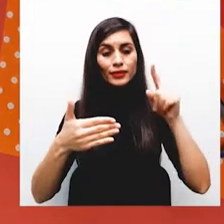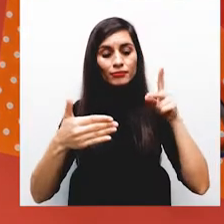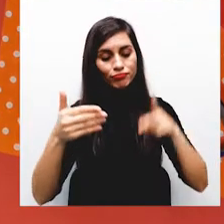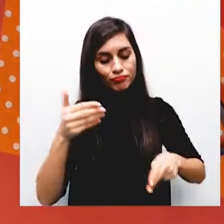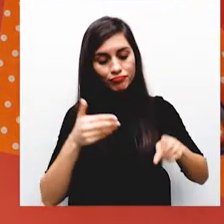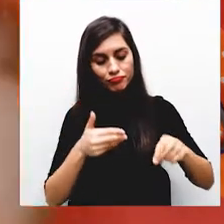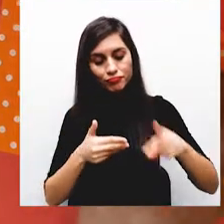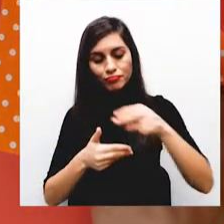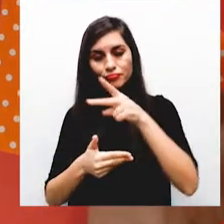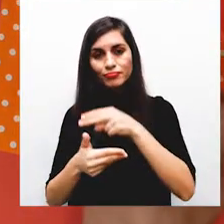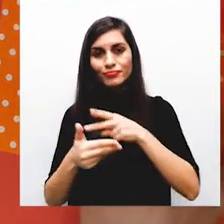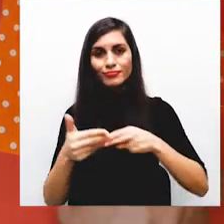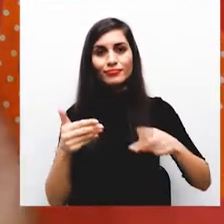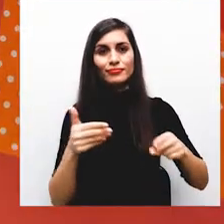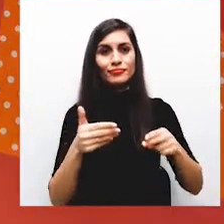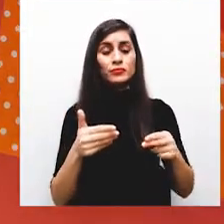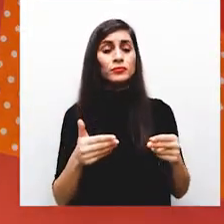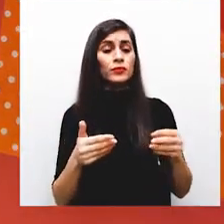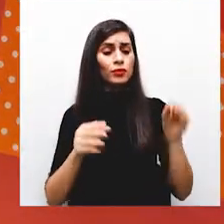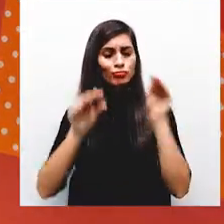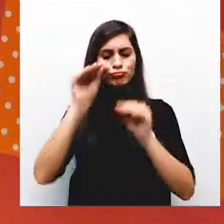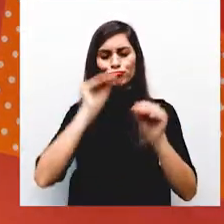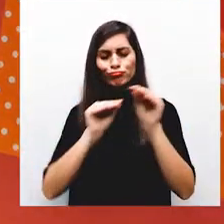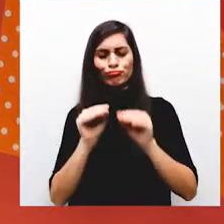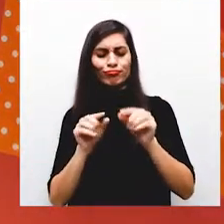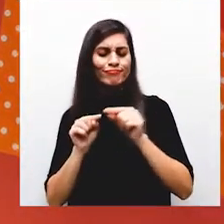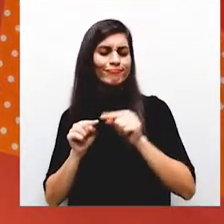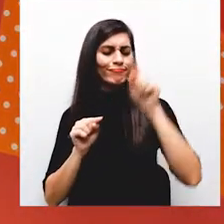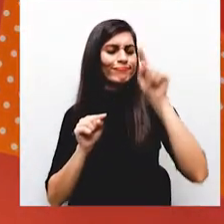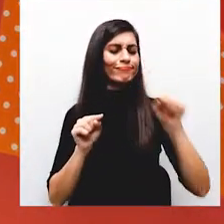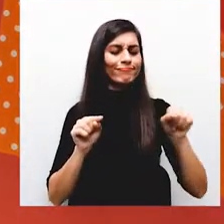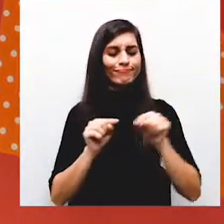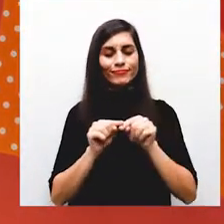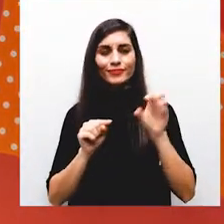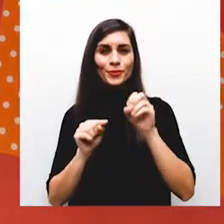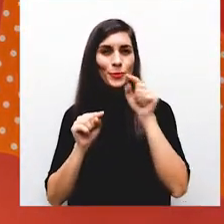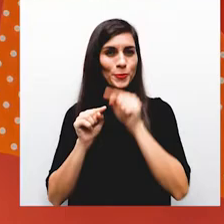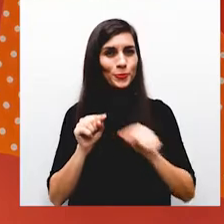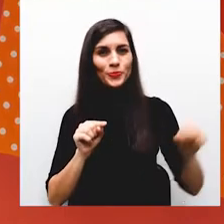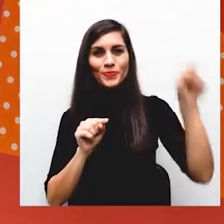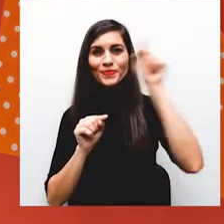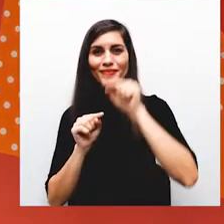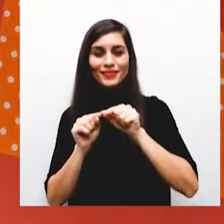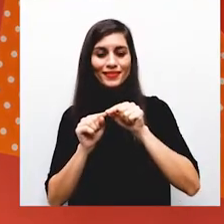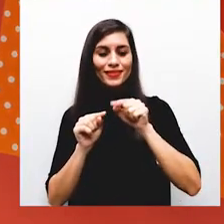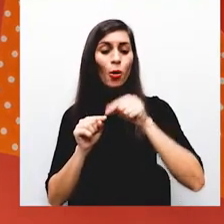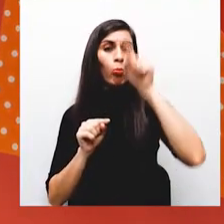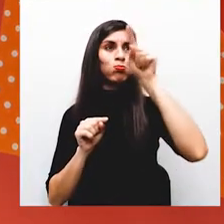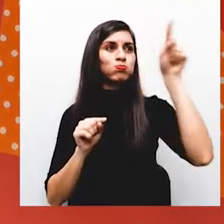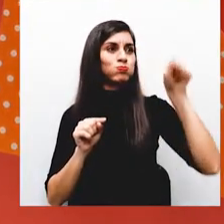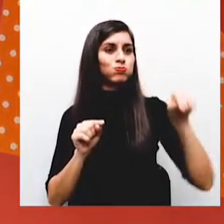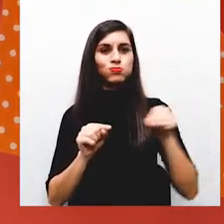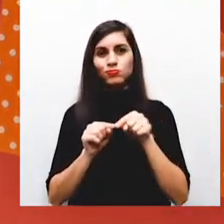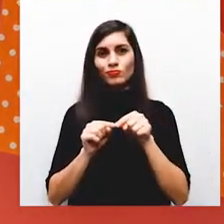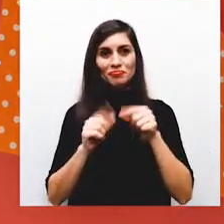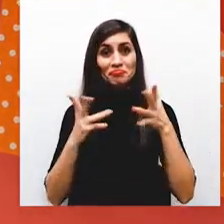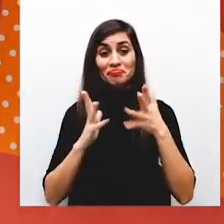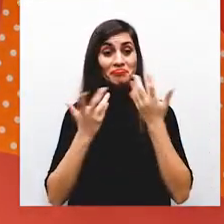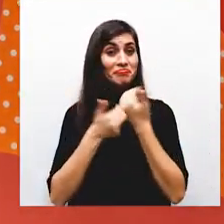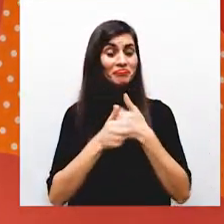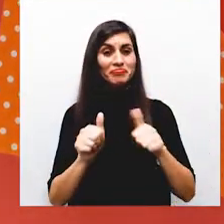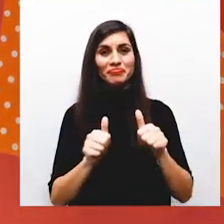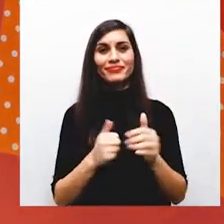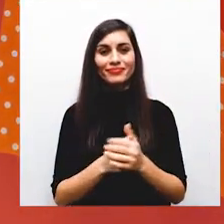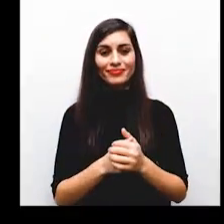de recortar nuestros materiales, buscando formas geométricas que tal vez sea más sencillo trabajar con